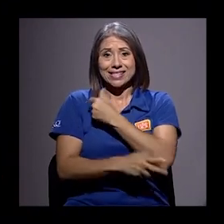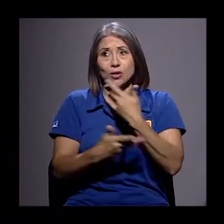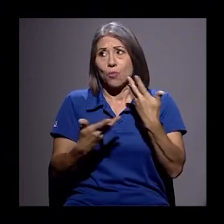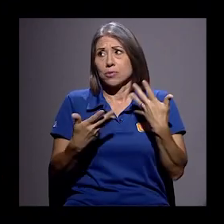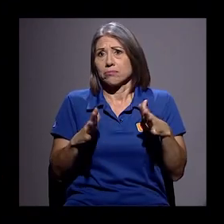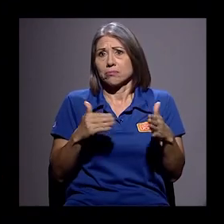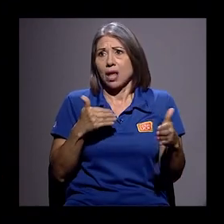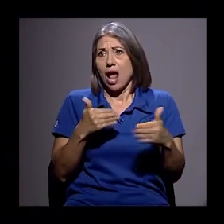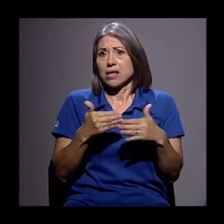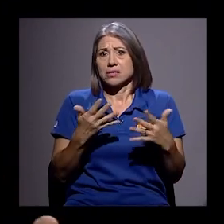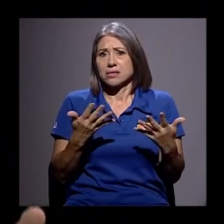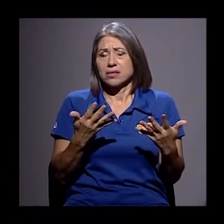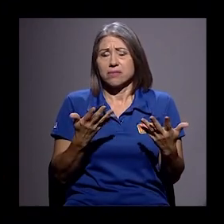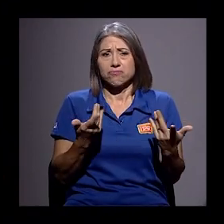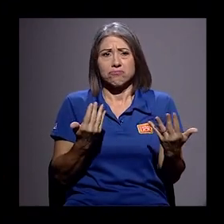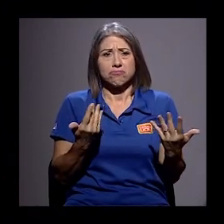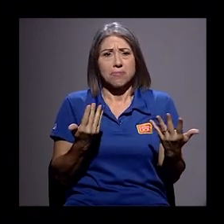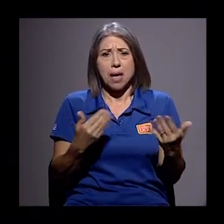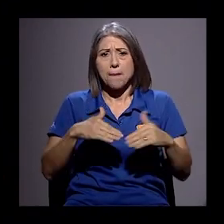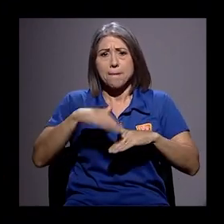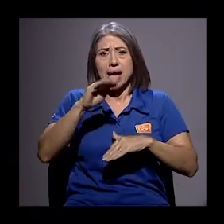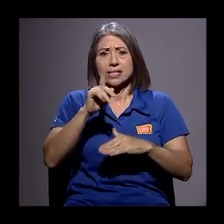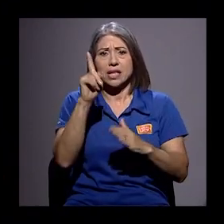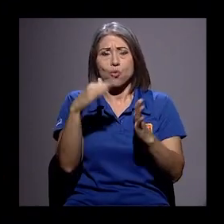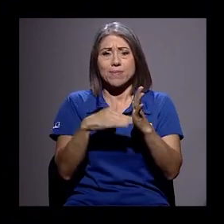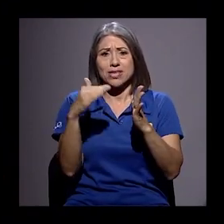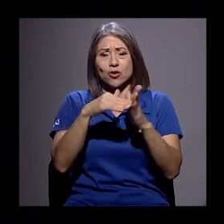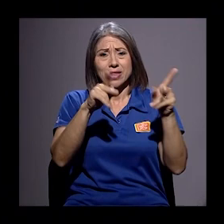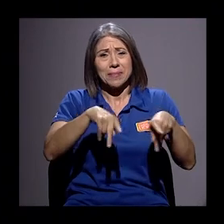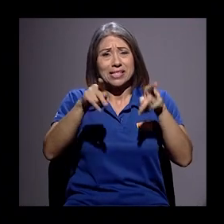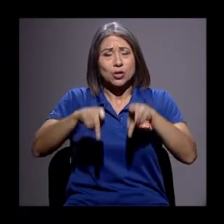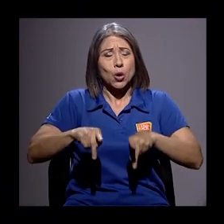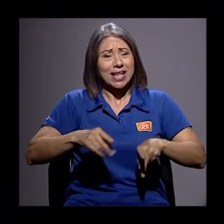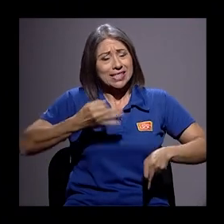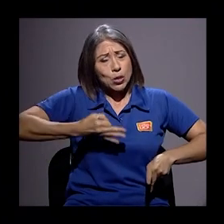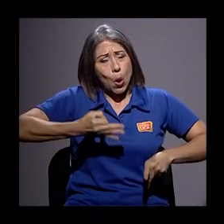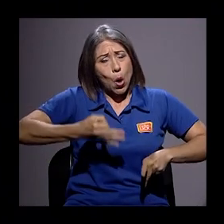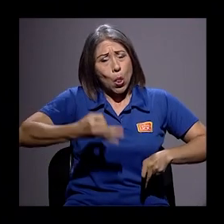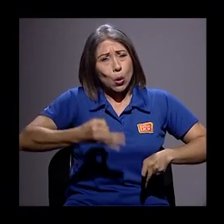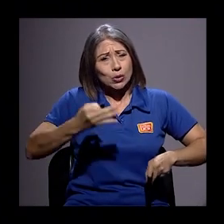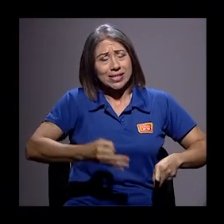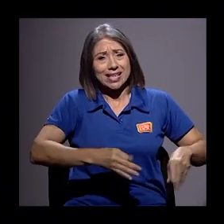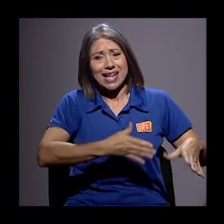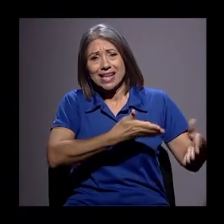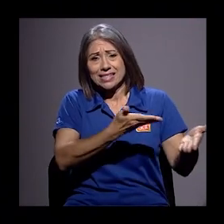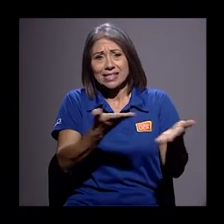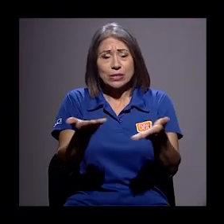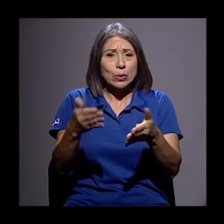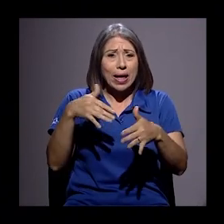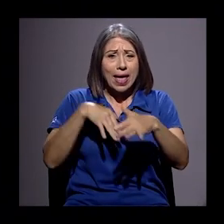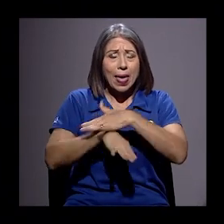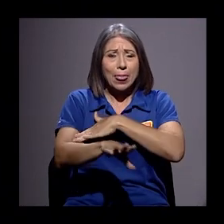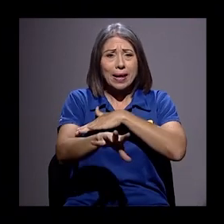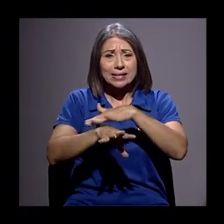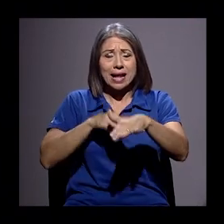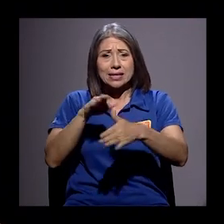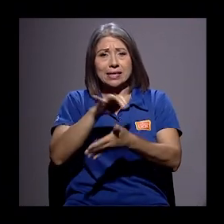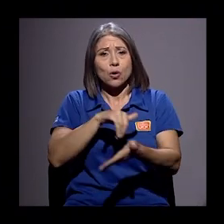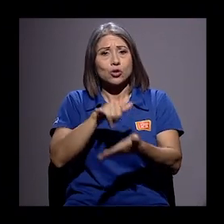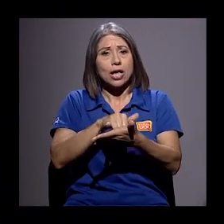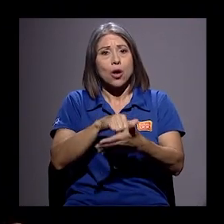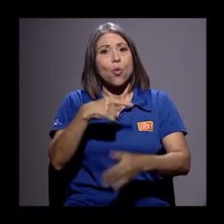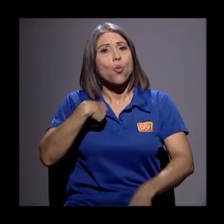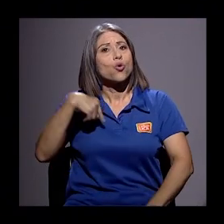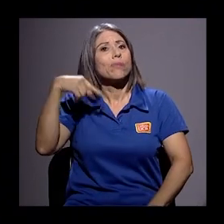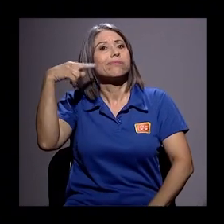ahora lo conversábamos ahora de más de un millón de personas diariamente uno podría pensar que la municipalidad tiene